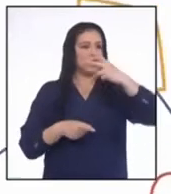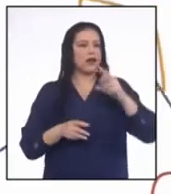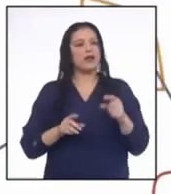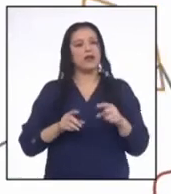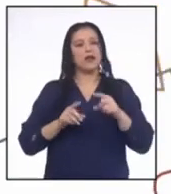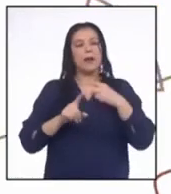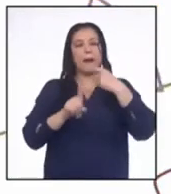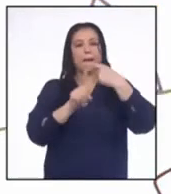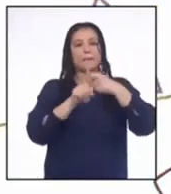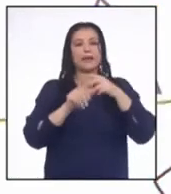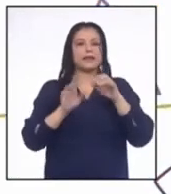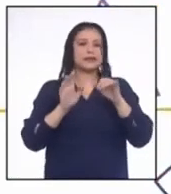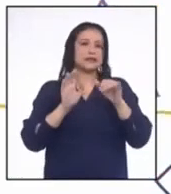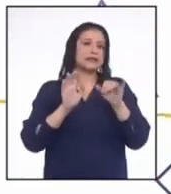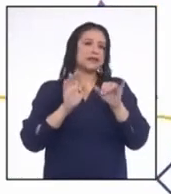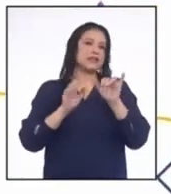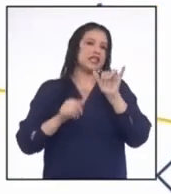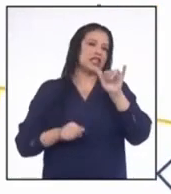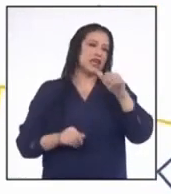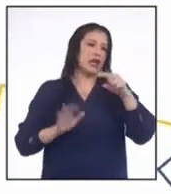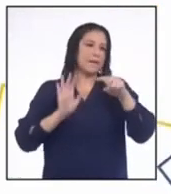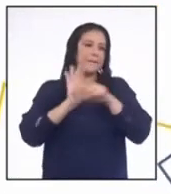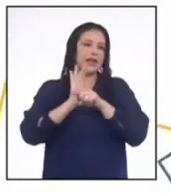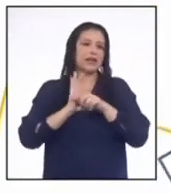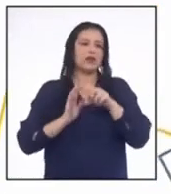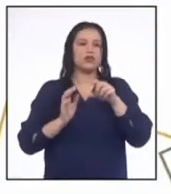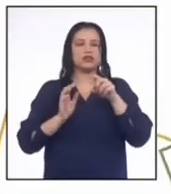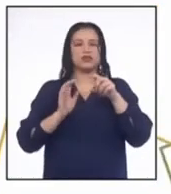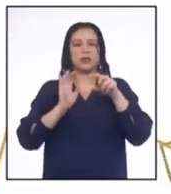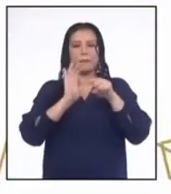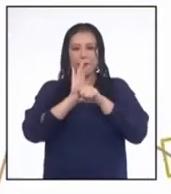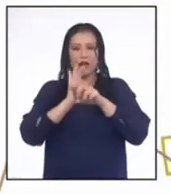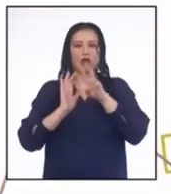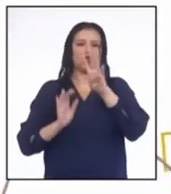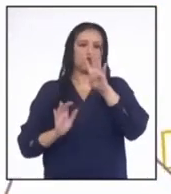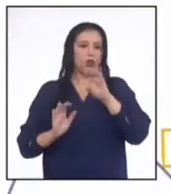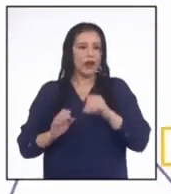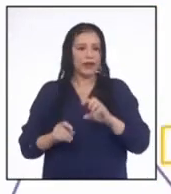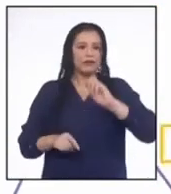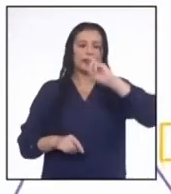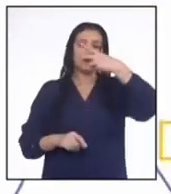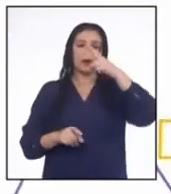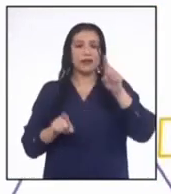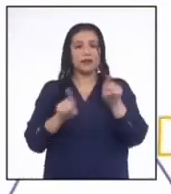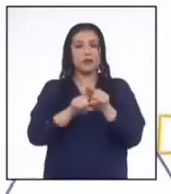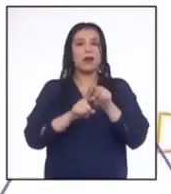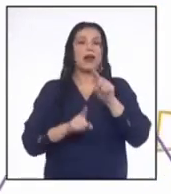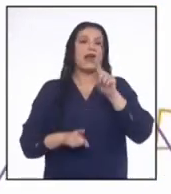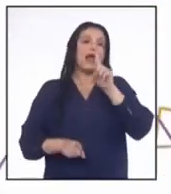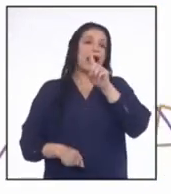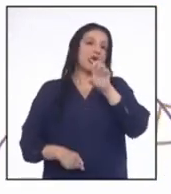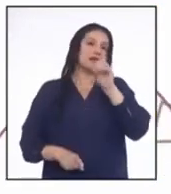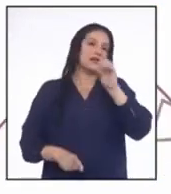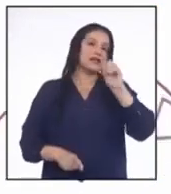menos negativo 40 todo al cuadrado es igual a 100 al cuadrado.